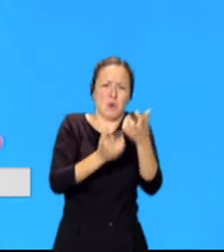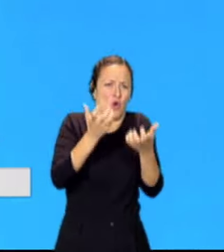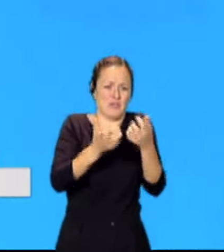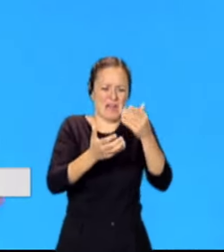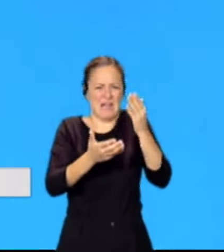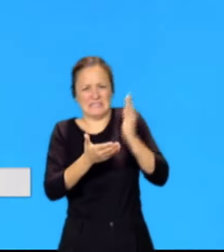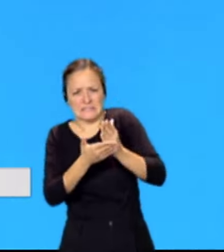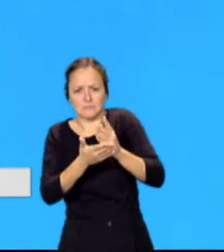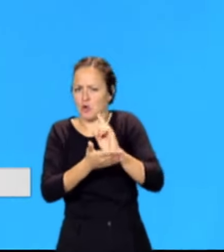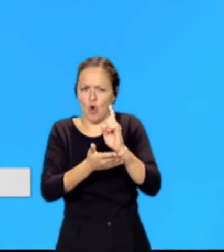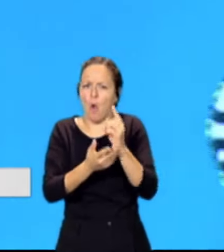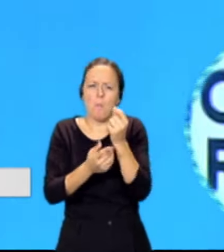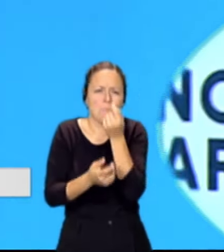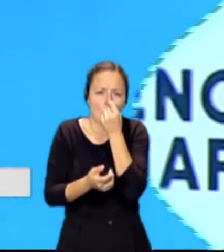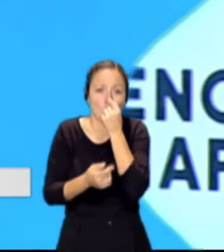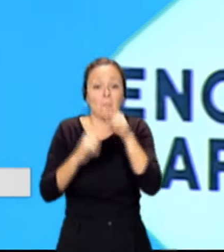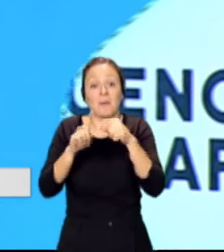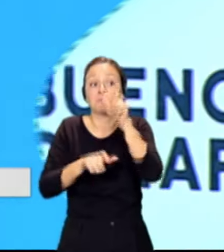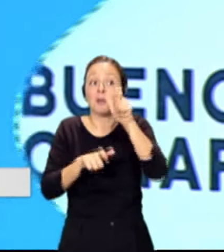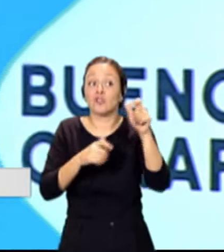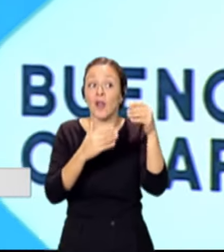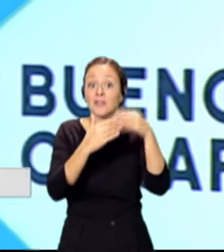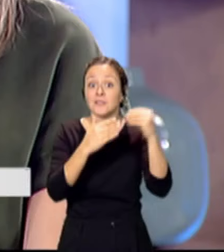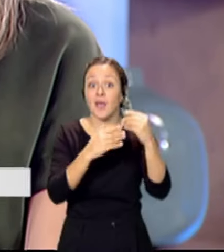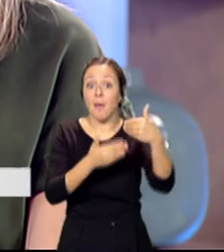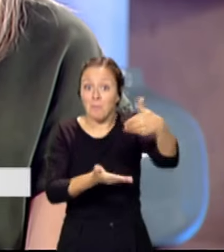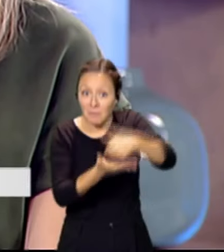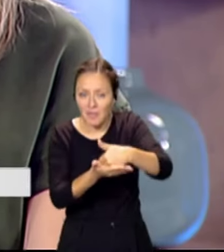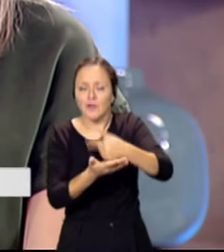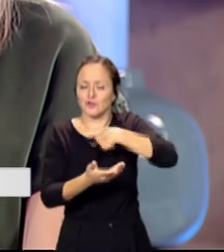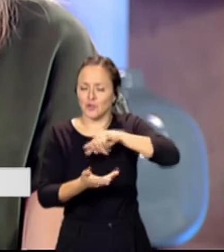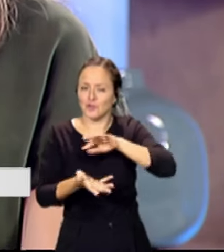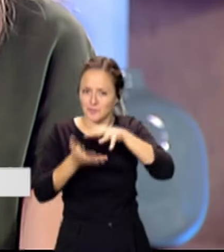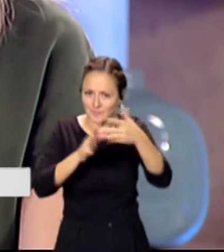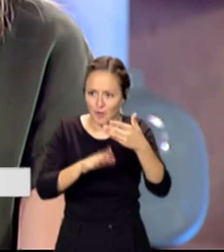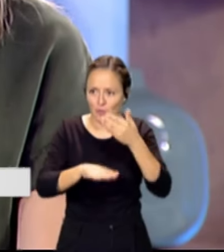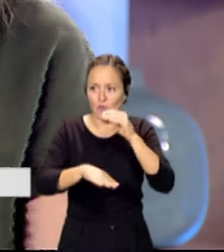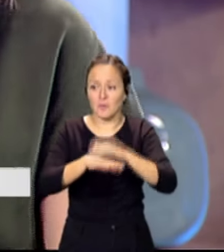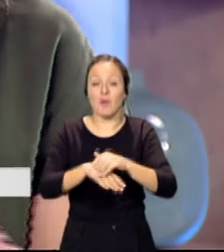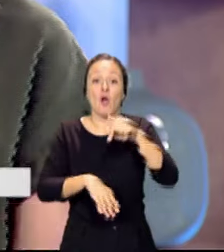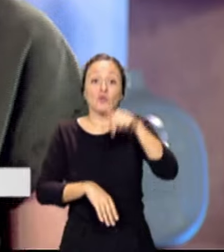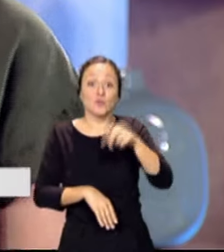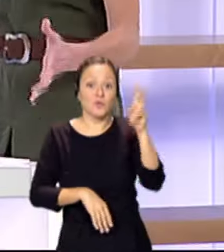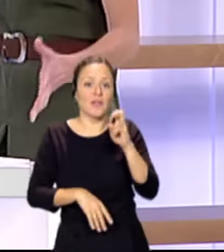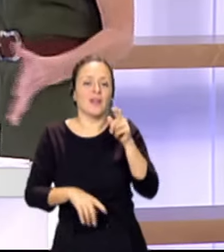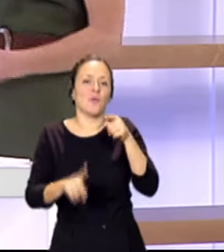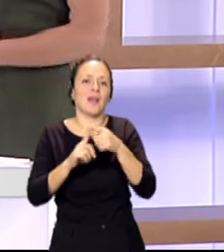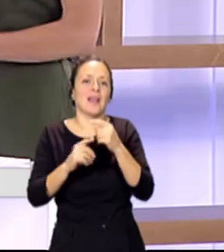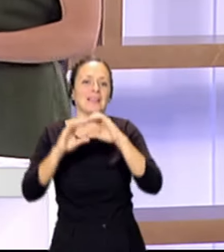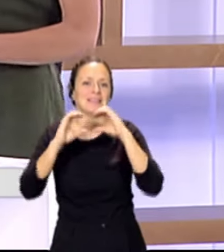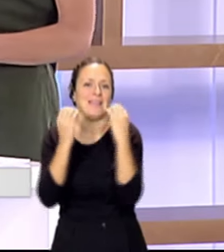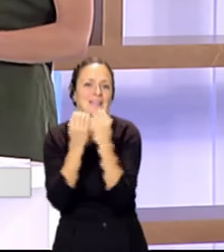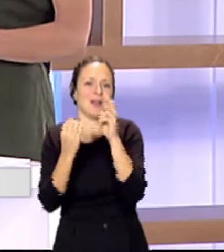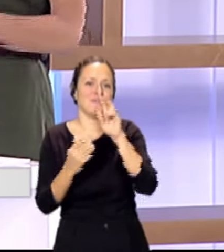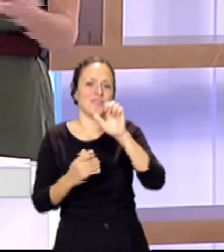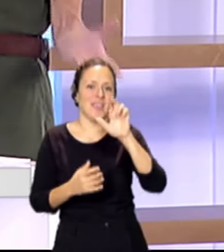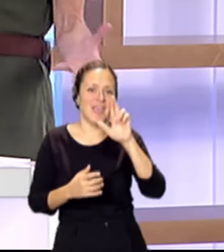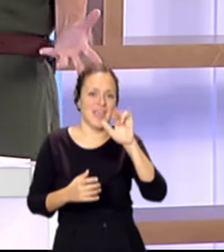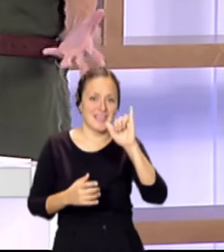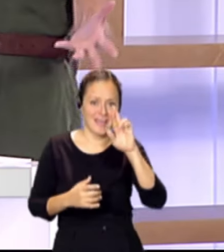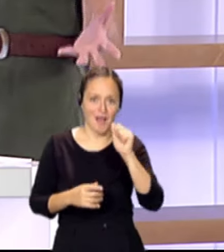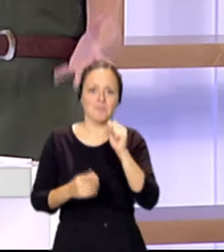con con la exigencia del cliente bueno Pero hoy estás aquí porque también nos ha venido a cocinar V a hacer un tartar de vieira y mientras tanto también vamos hablando eh qué